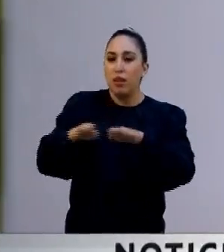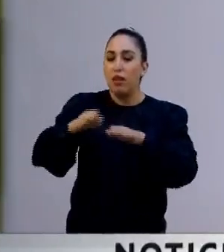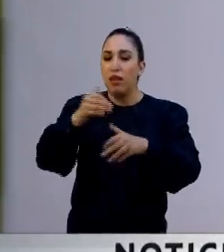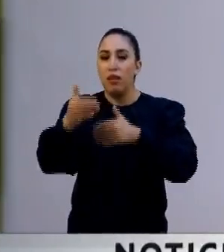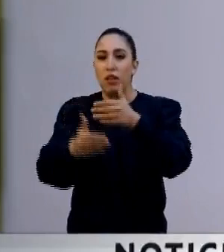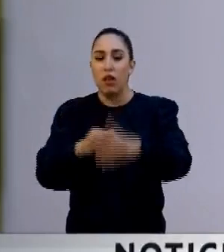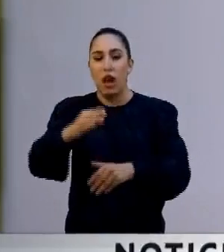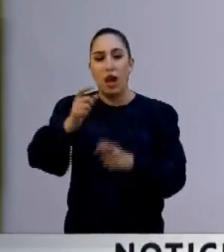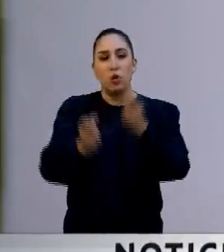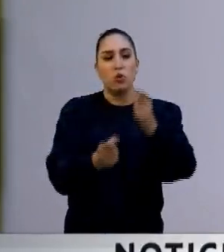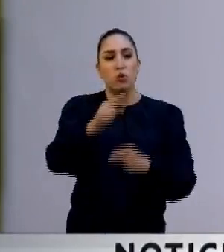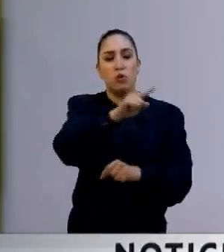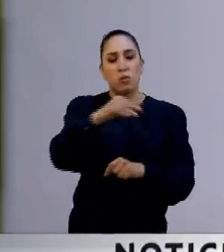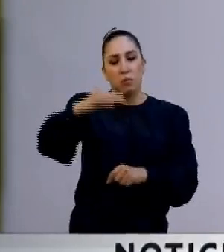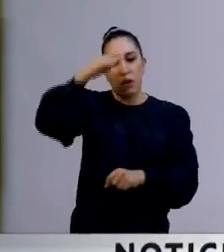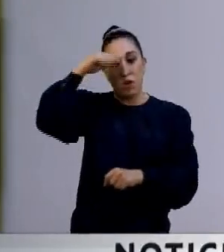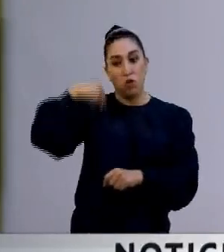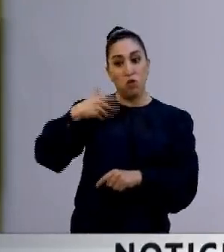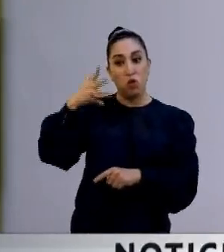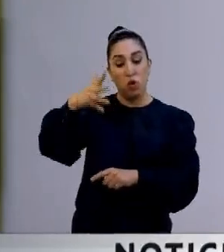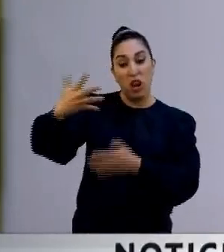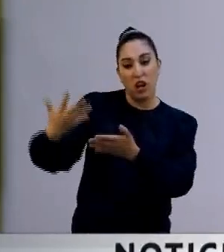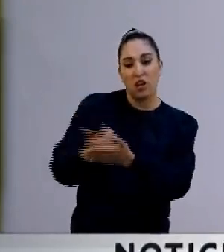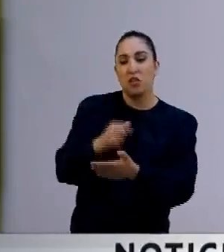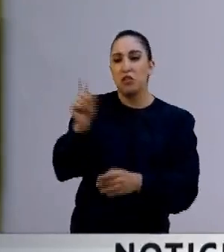hace con esa intención, pero ya que